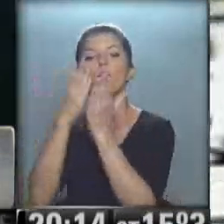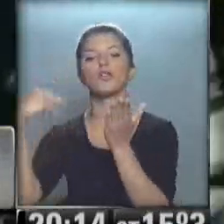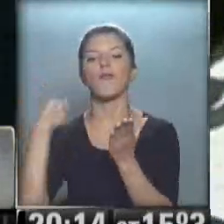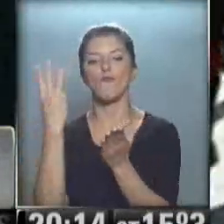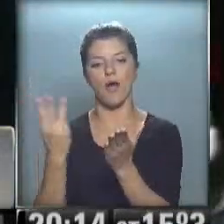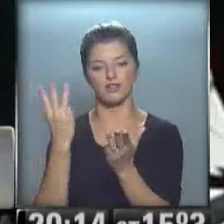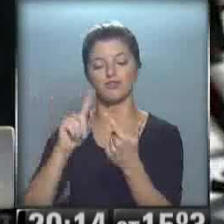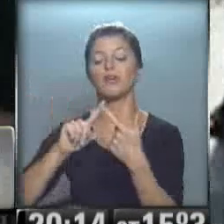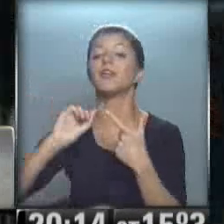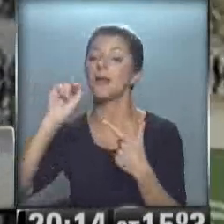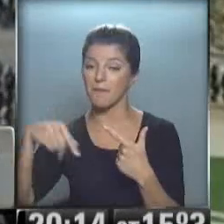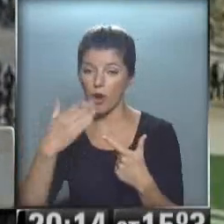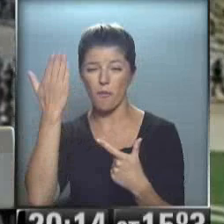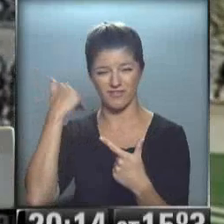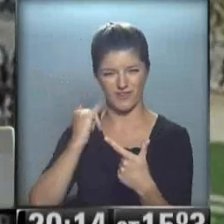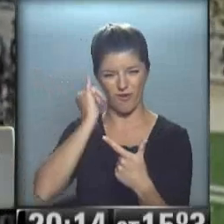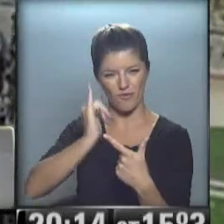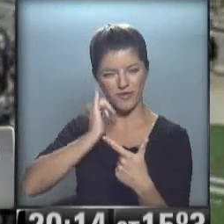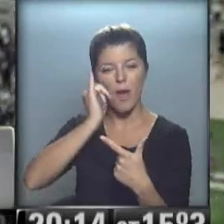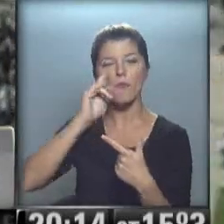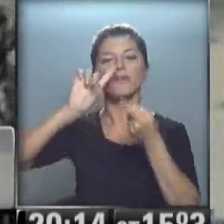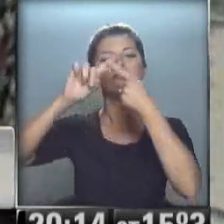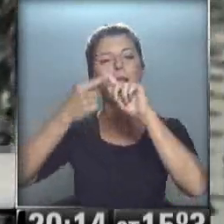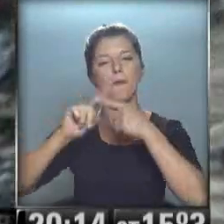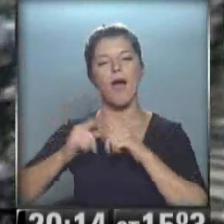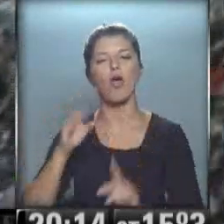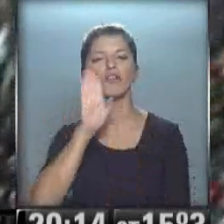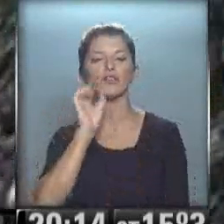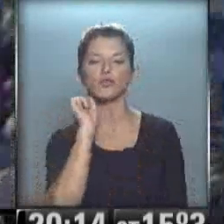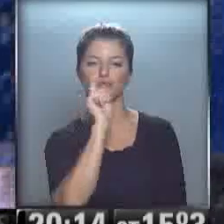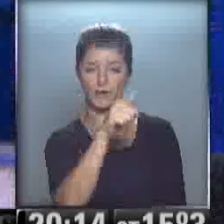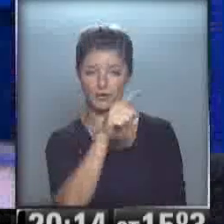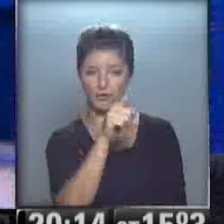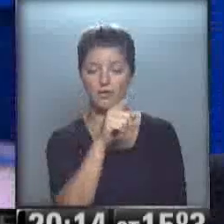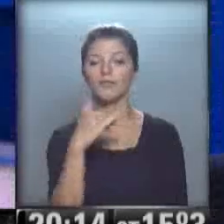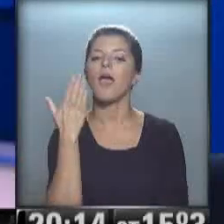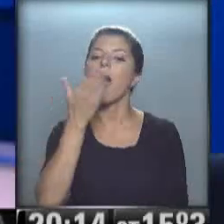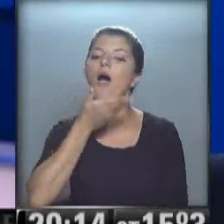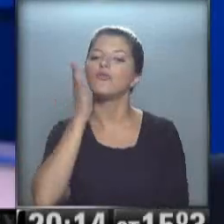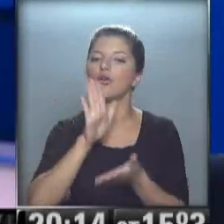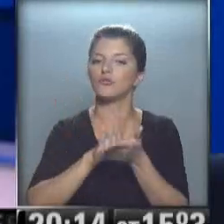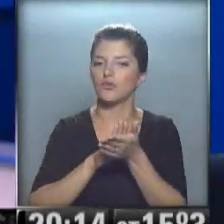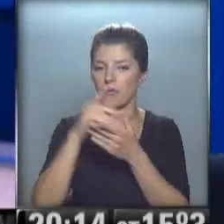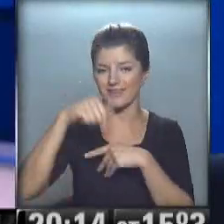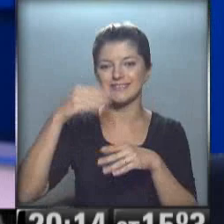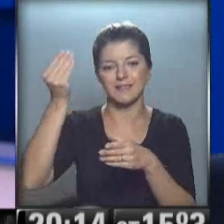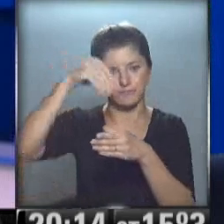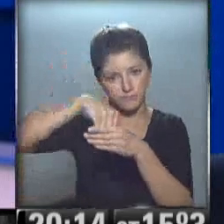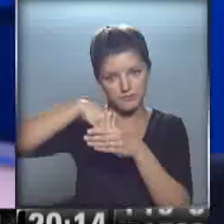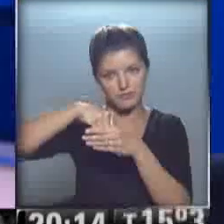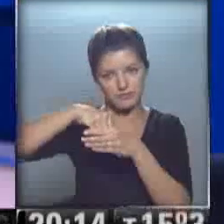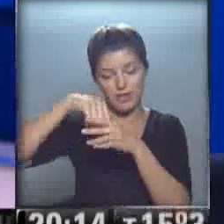como señalábamos ayer, el embajador de los Estados Unidos en Chile hablando, interviniendo en la política